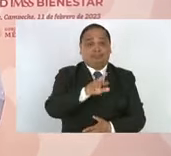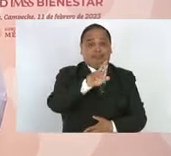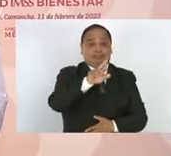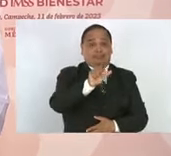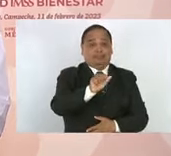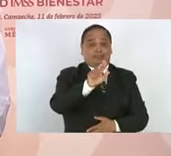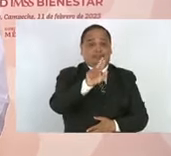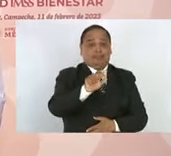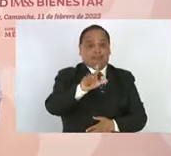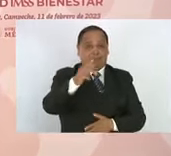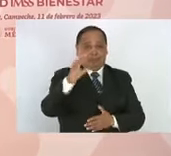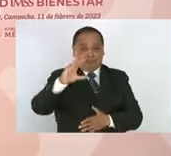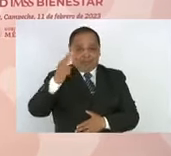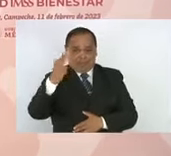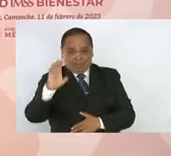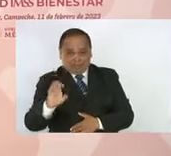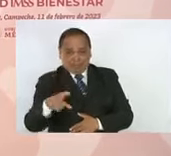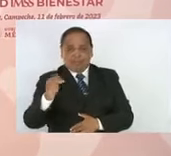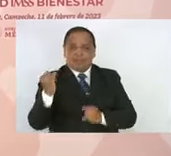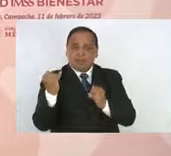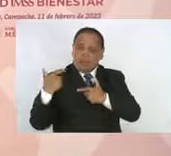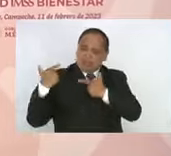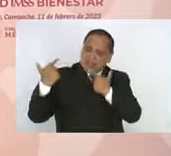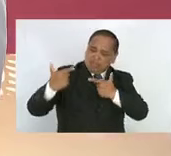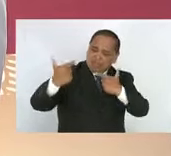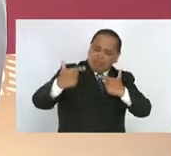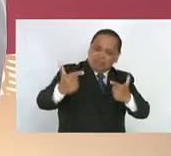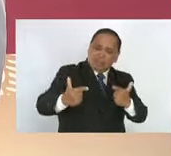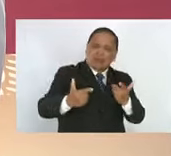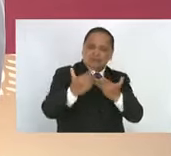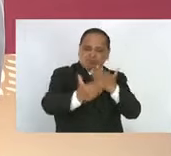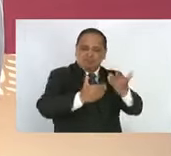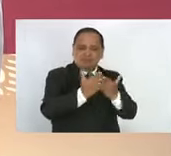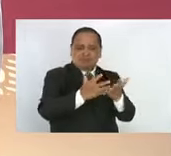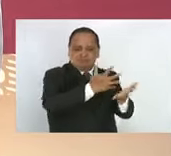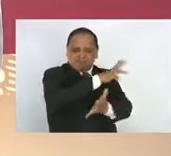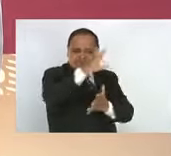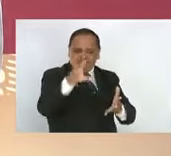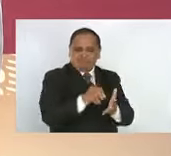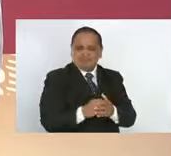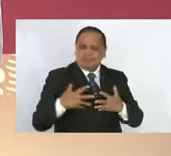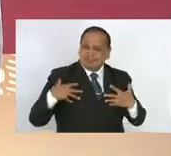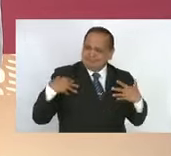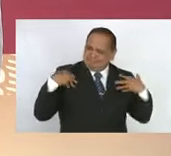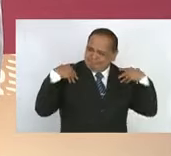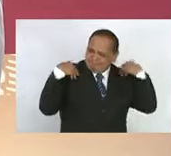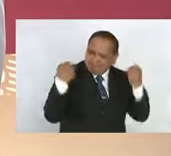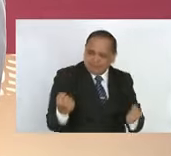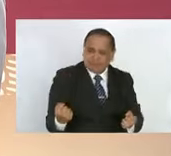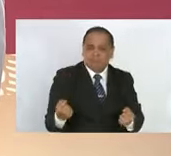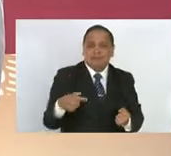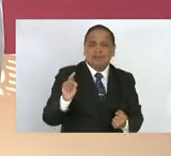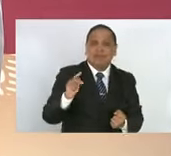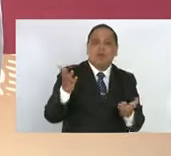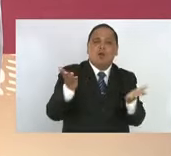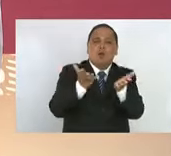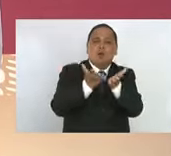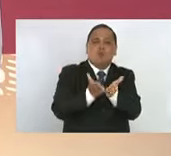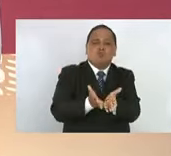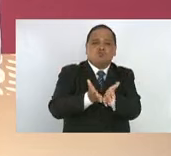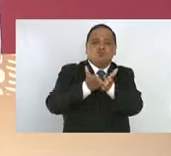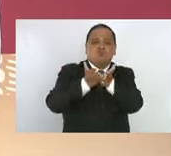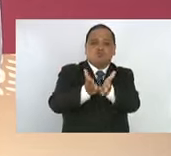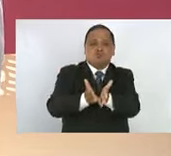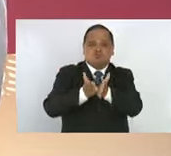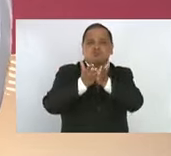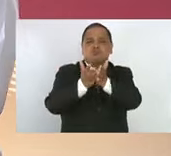Che y una parte de la generación del centenario se entrenaron aquí y de aquí partieron en el yate Granma a